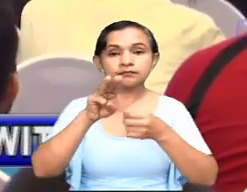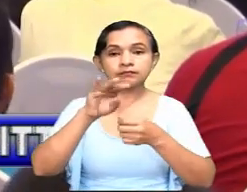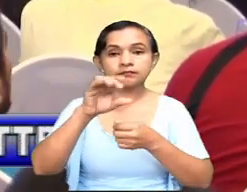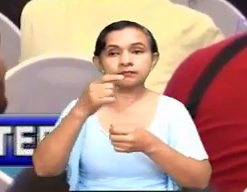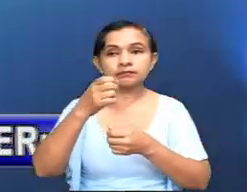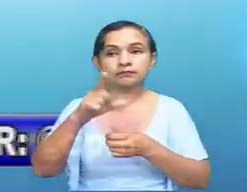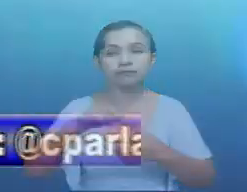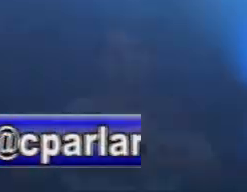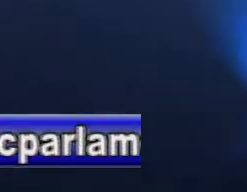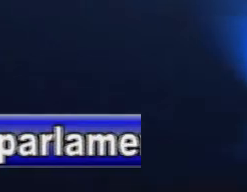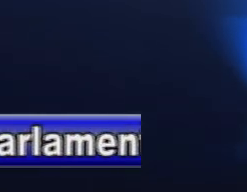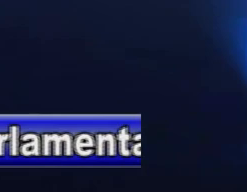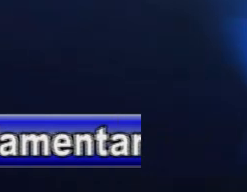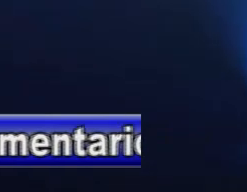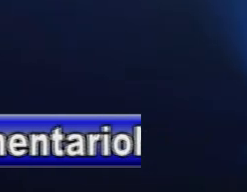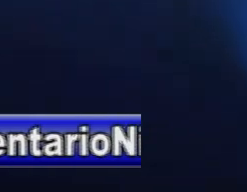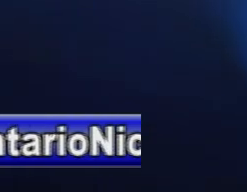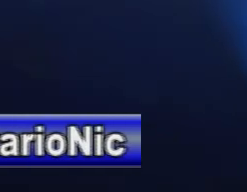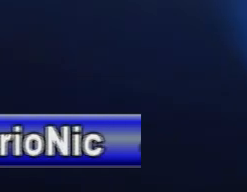Mena.